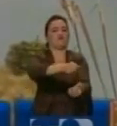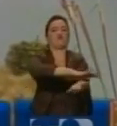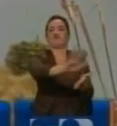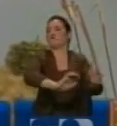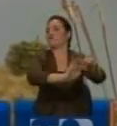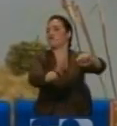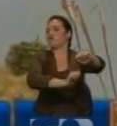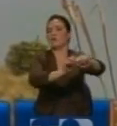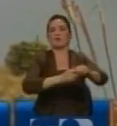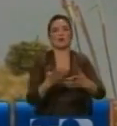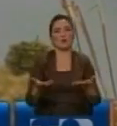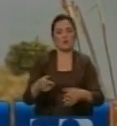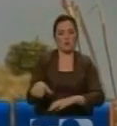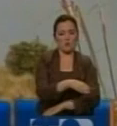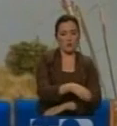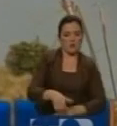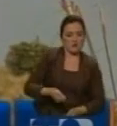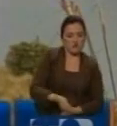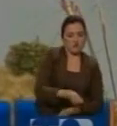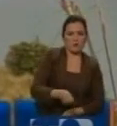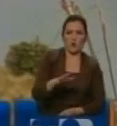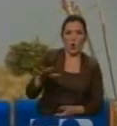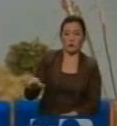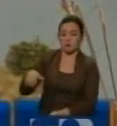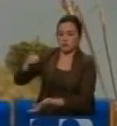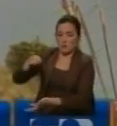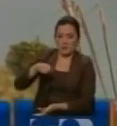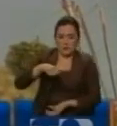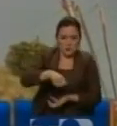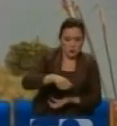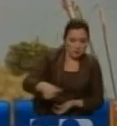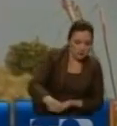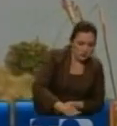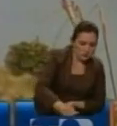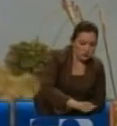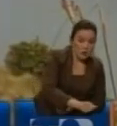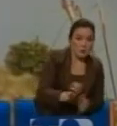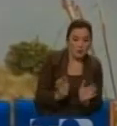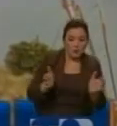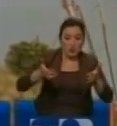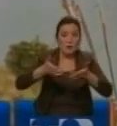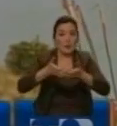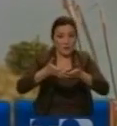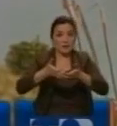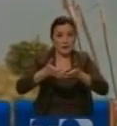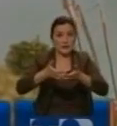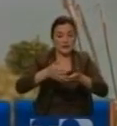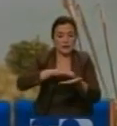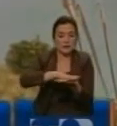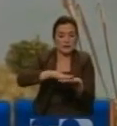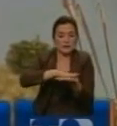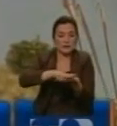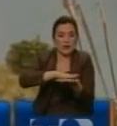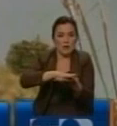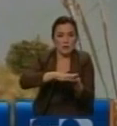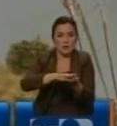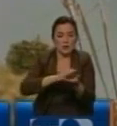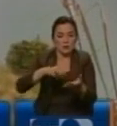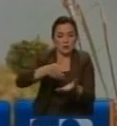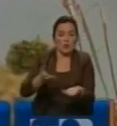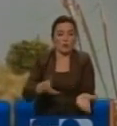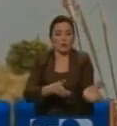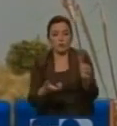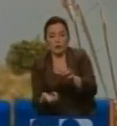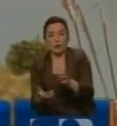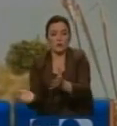con manguera, que se utilice en lugar un balde. Que se laven las frutas, las verduras, los platos en el tanque de lavaplatos lleno. Que se cierre la llave